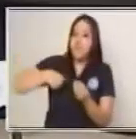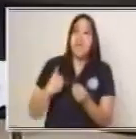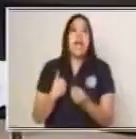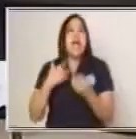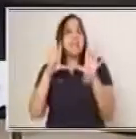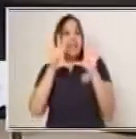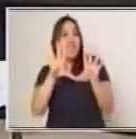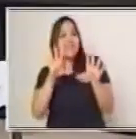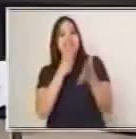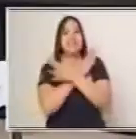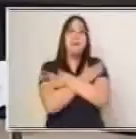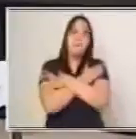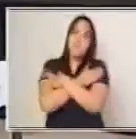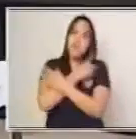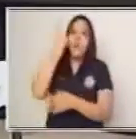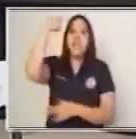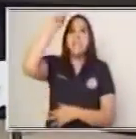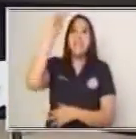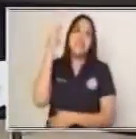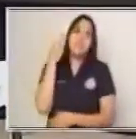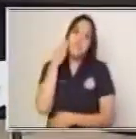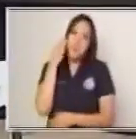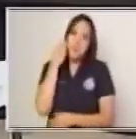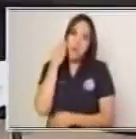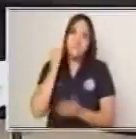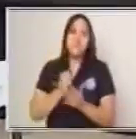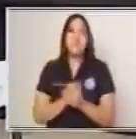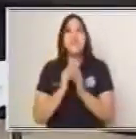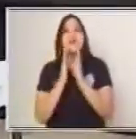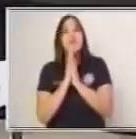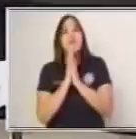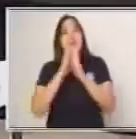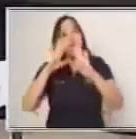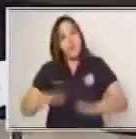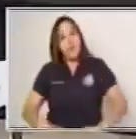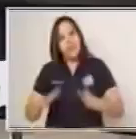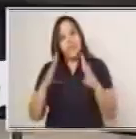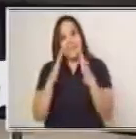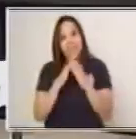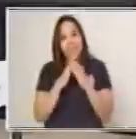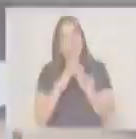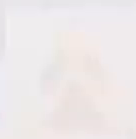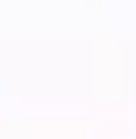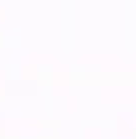de mayo conmemoramos el Día de la Madre. Por favor, quédate en casa.